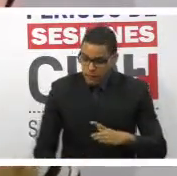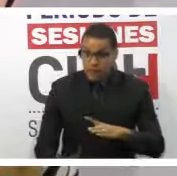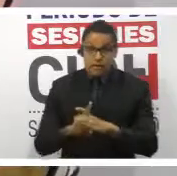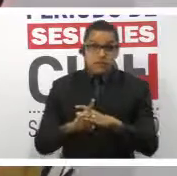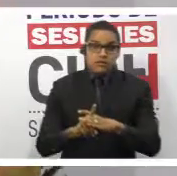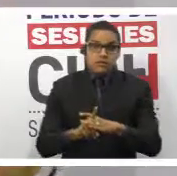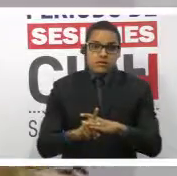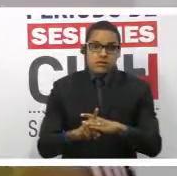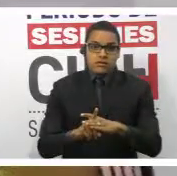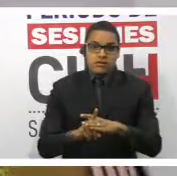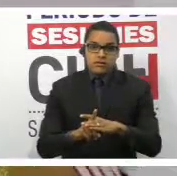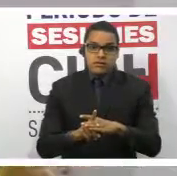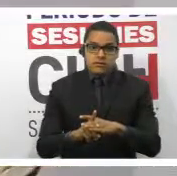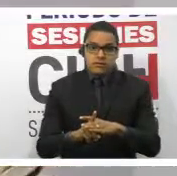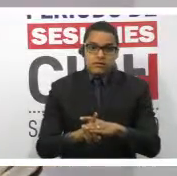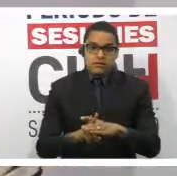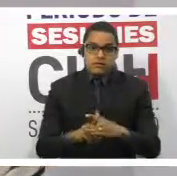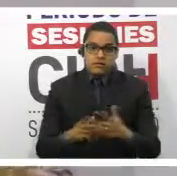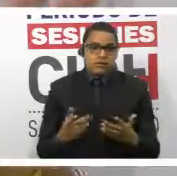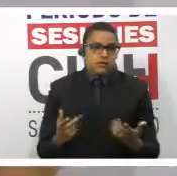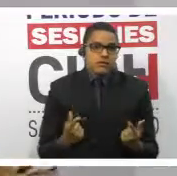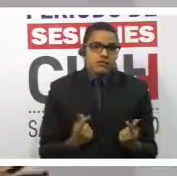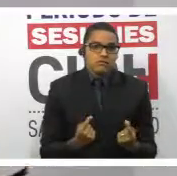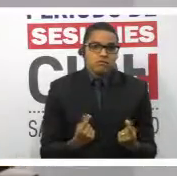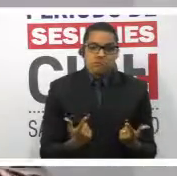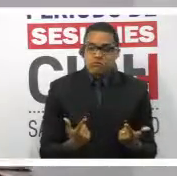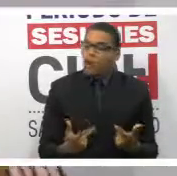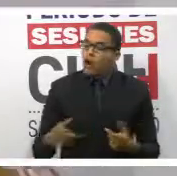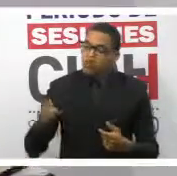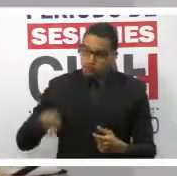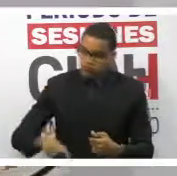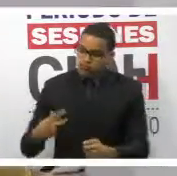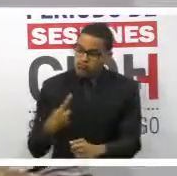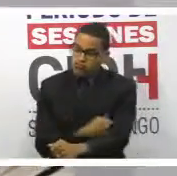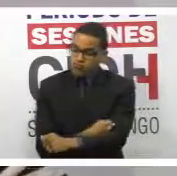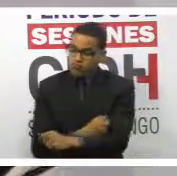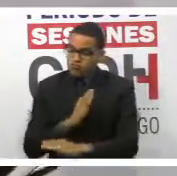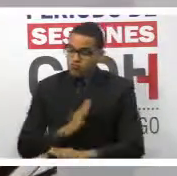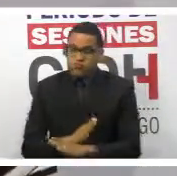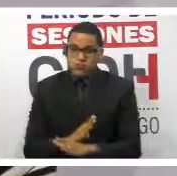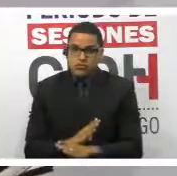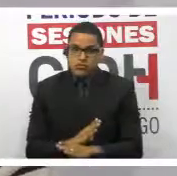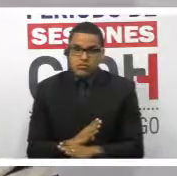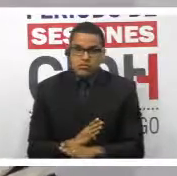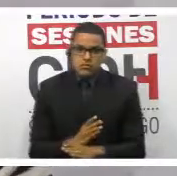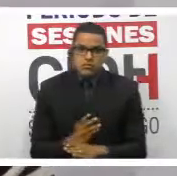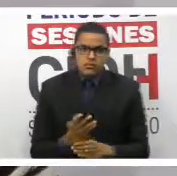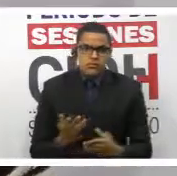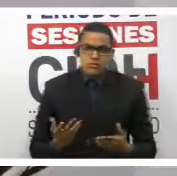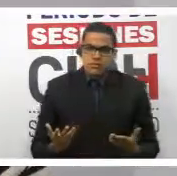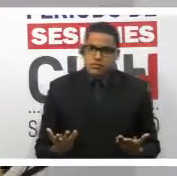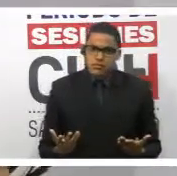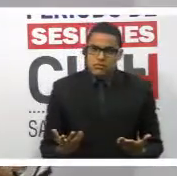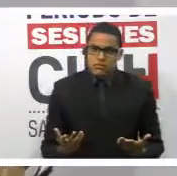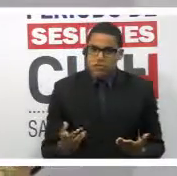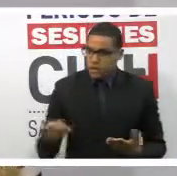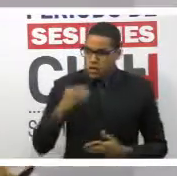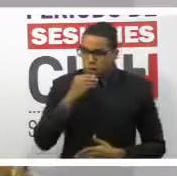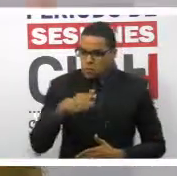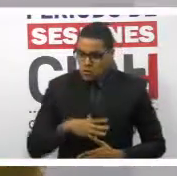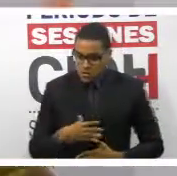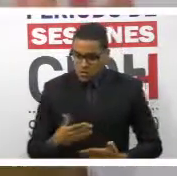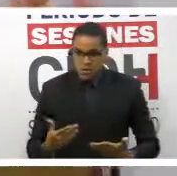especial es esterilizando quitando el derecho a la maternidad quitando el derecho